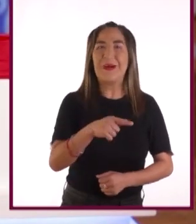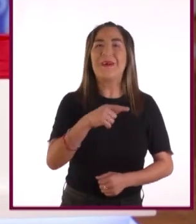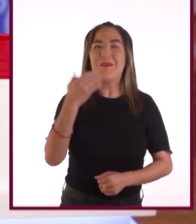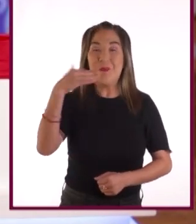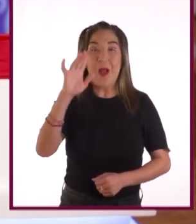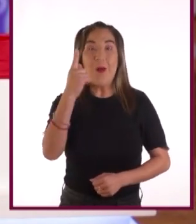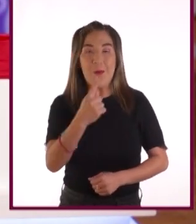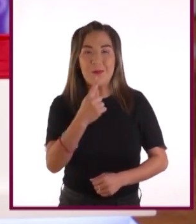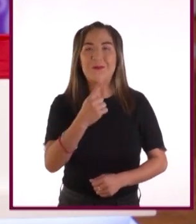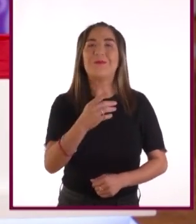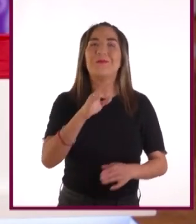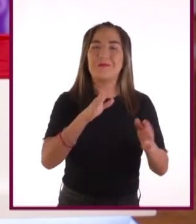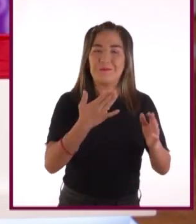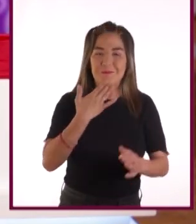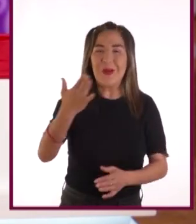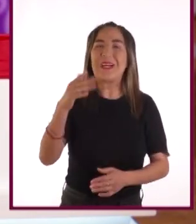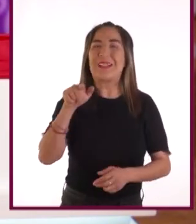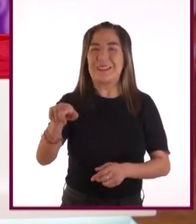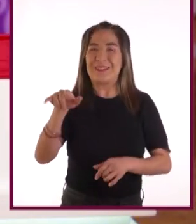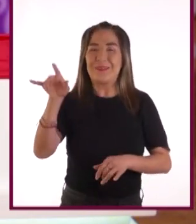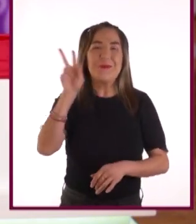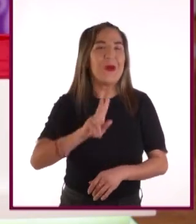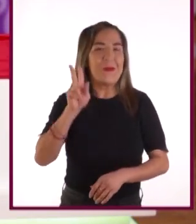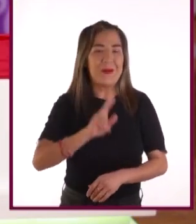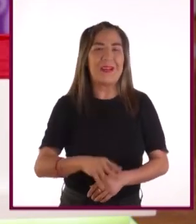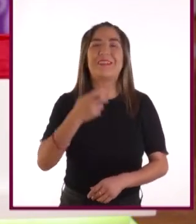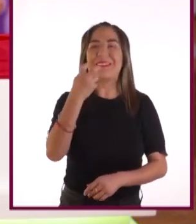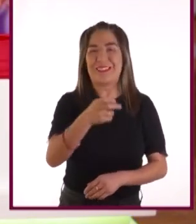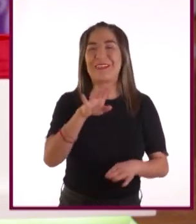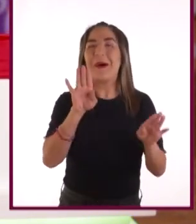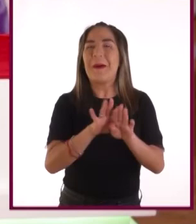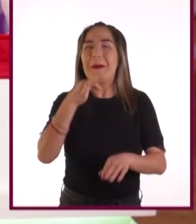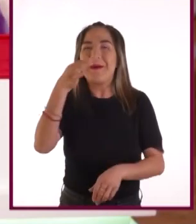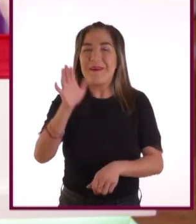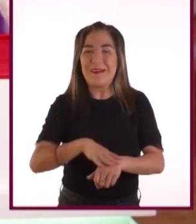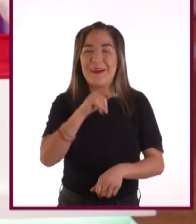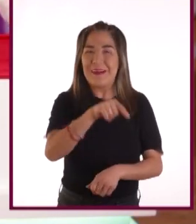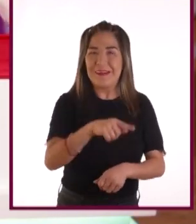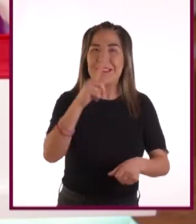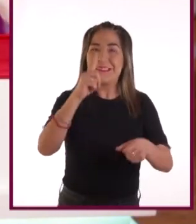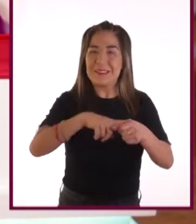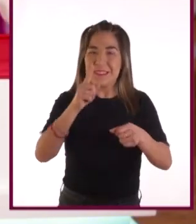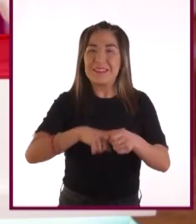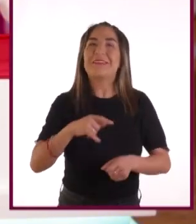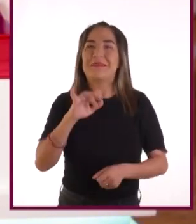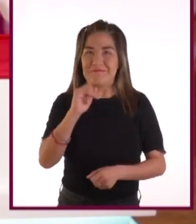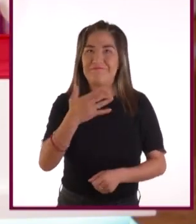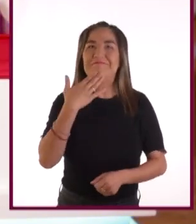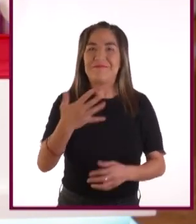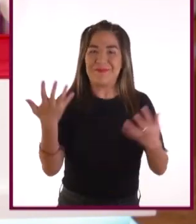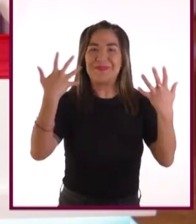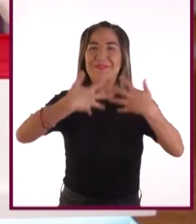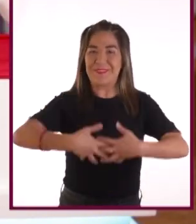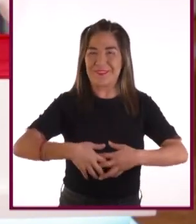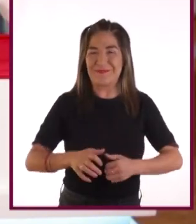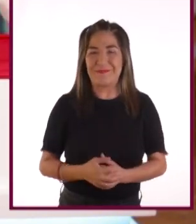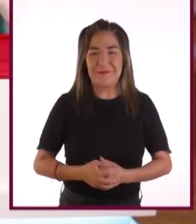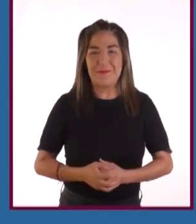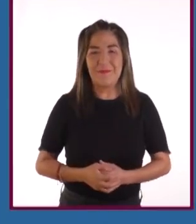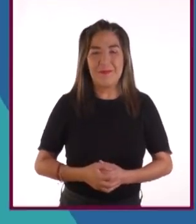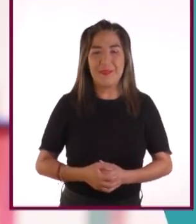experimento. Ajá. Fue un éxito el experimento. Exacto. Ese es el mensaje que quisiste mandar y sí, fue un éxito. Sí,